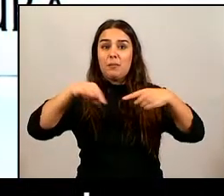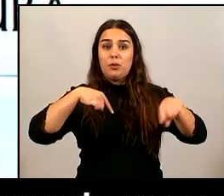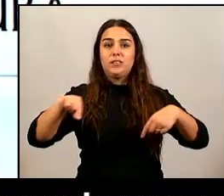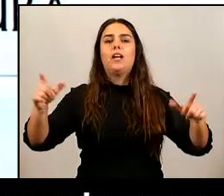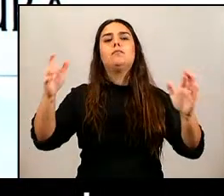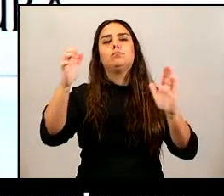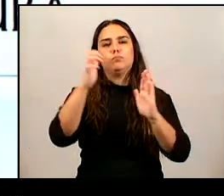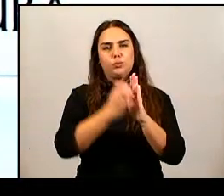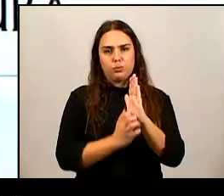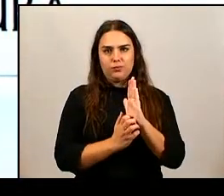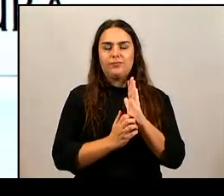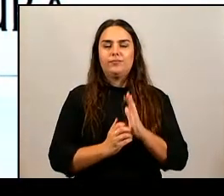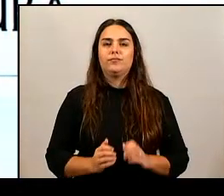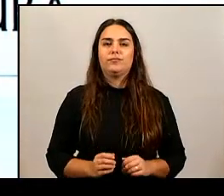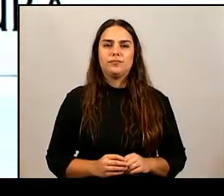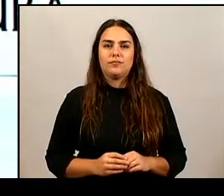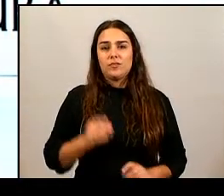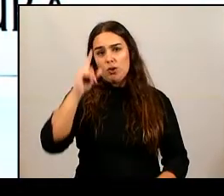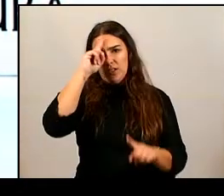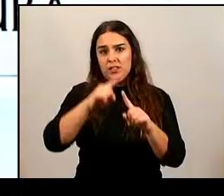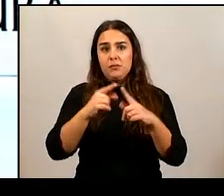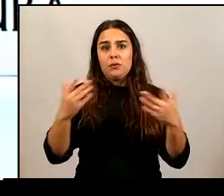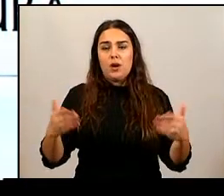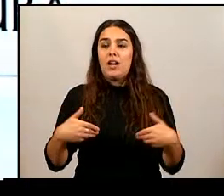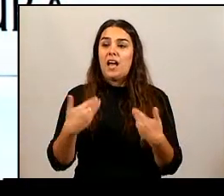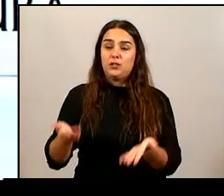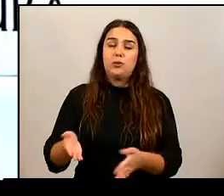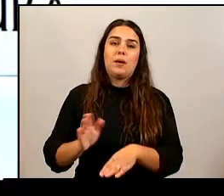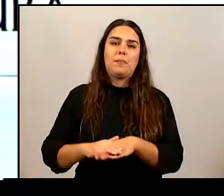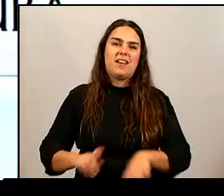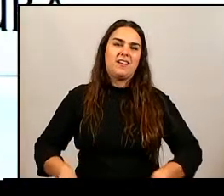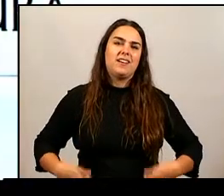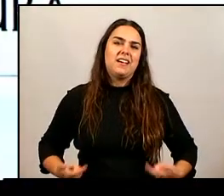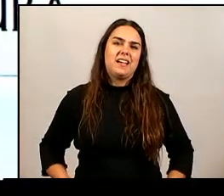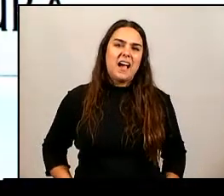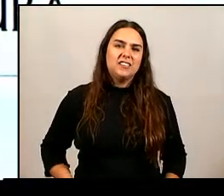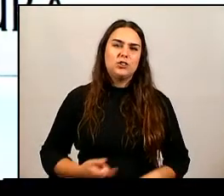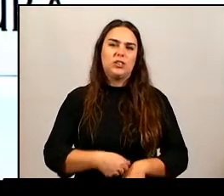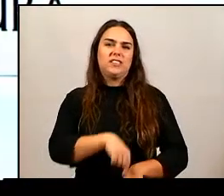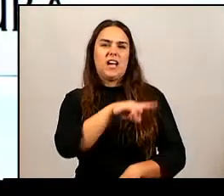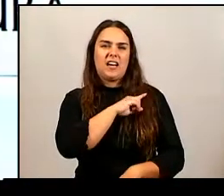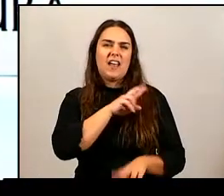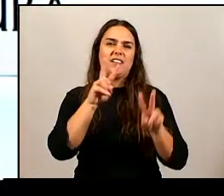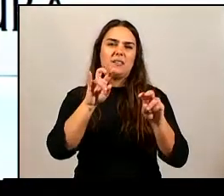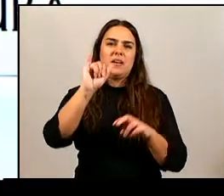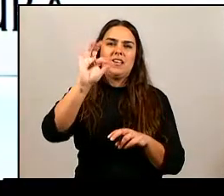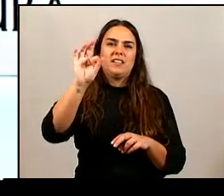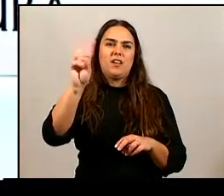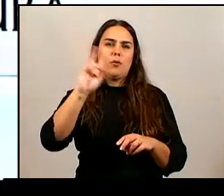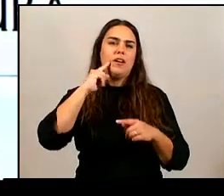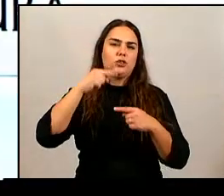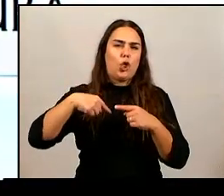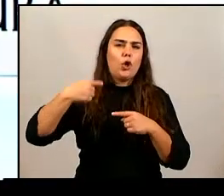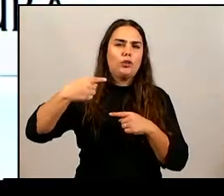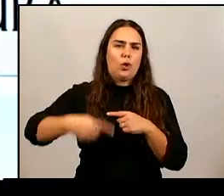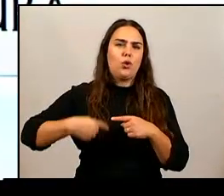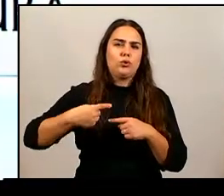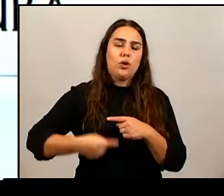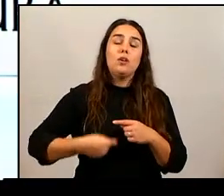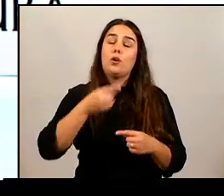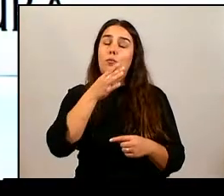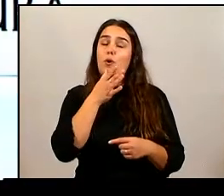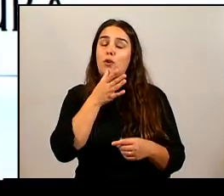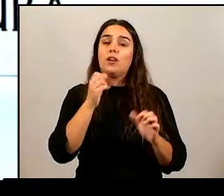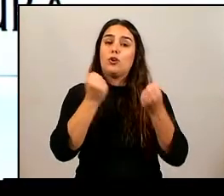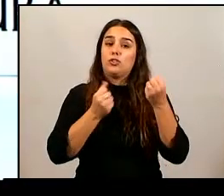Extremadura. El objetivo es ayudarles a paliar el gasto que suponen las inspecciones técnicas periódicas de los vehículos